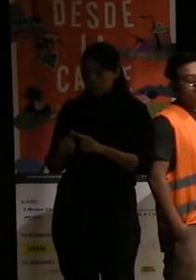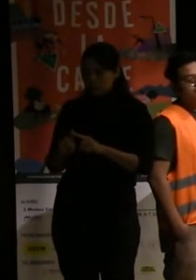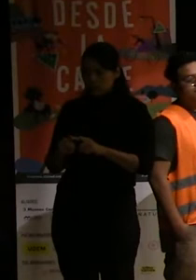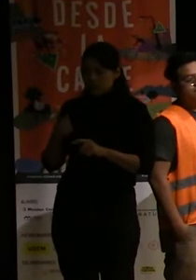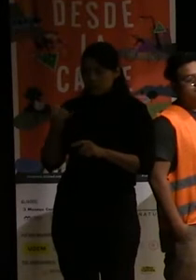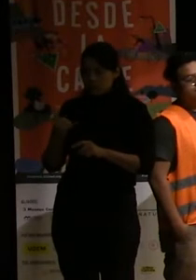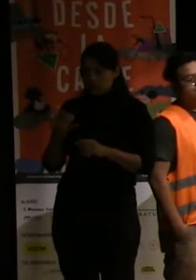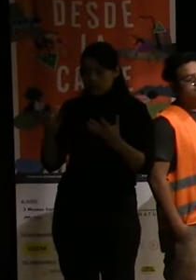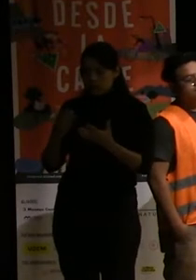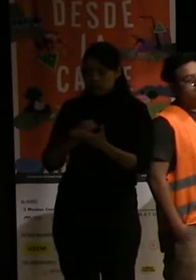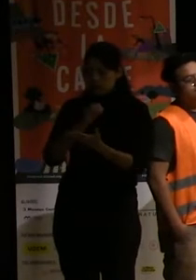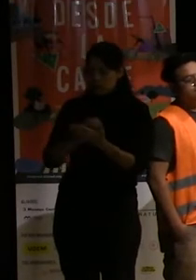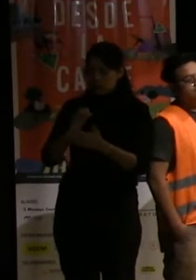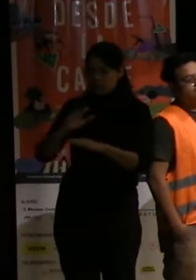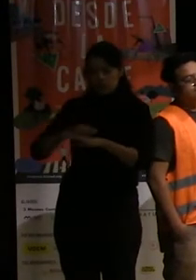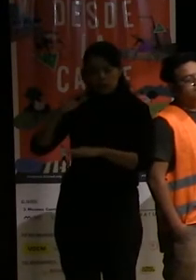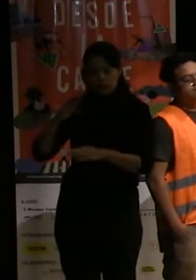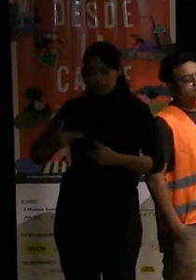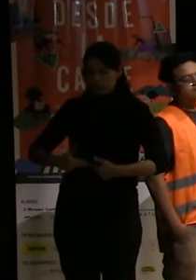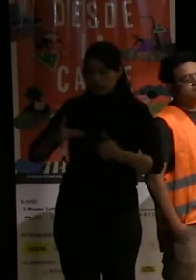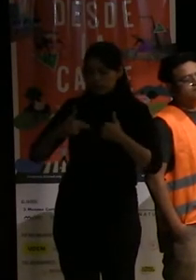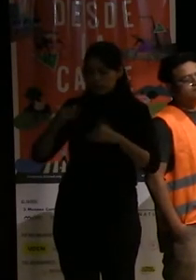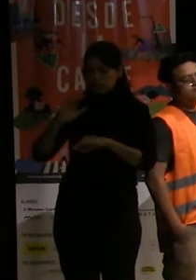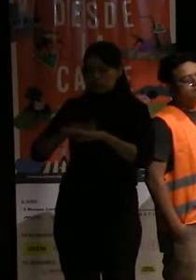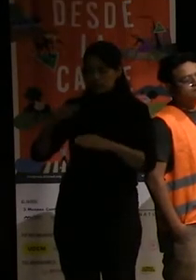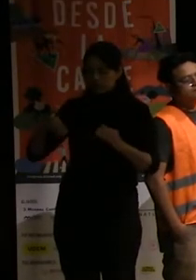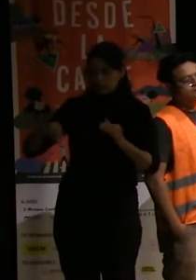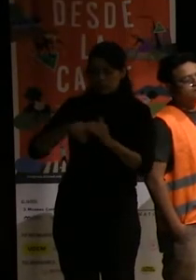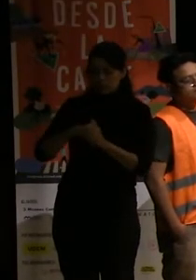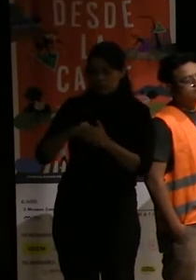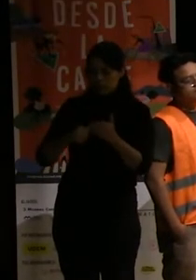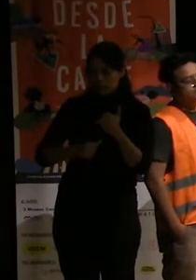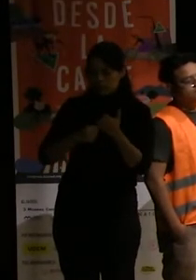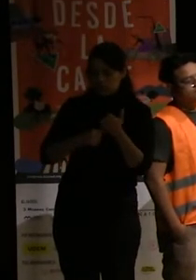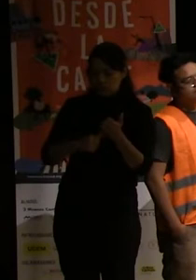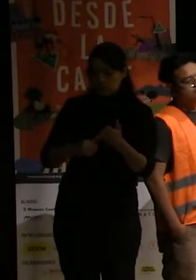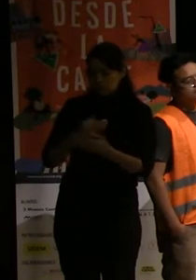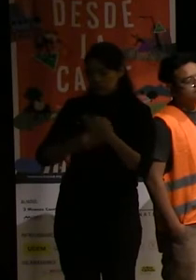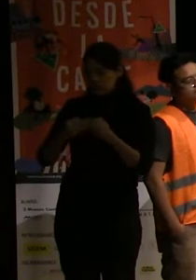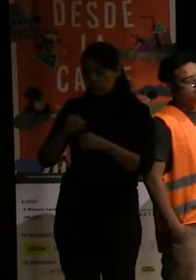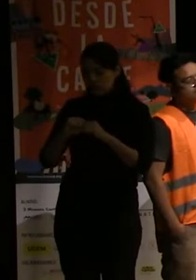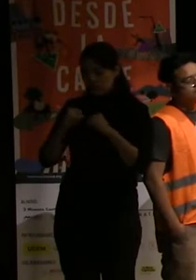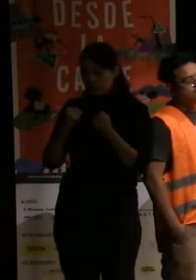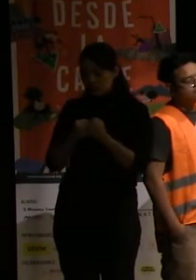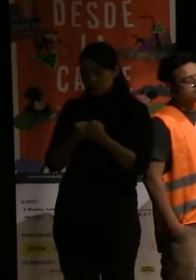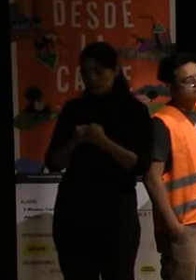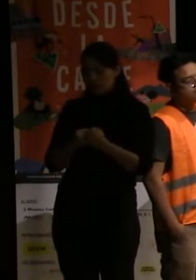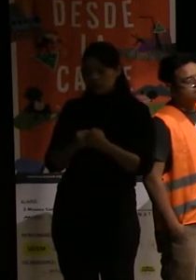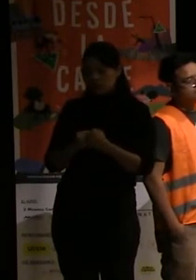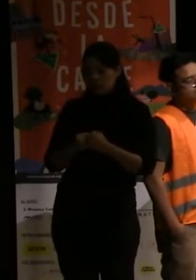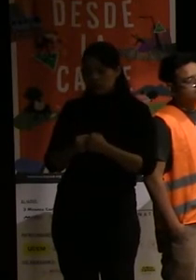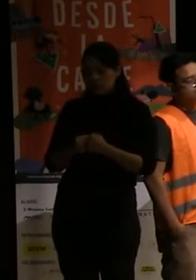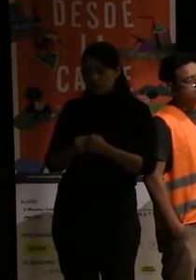y puede hacer ciudades más humanas más incluyentes y menos dependientes de todo este sistema que la verdad es muy